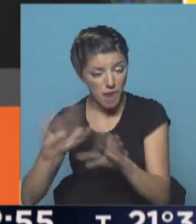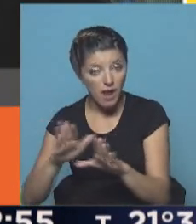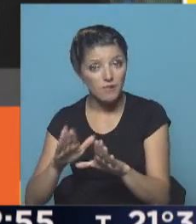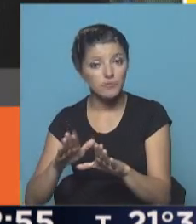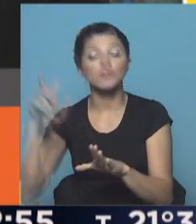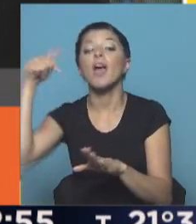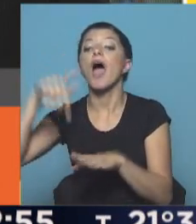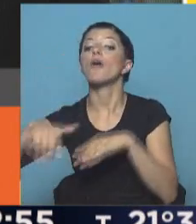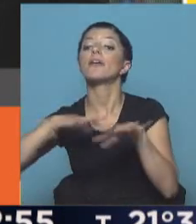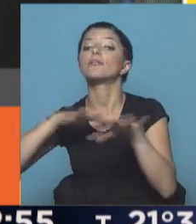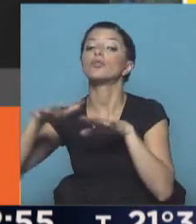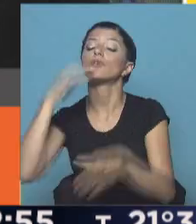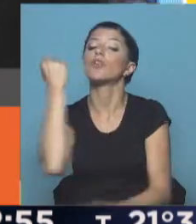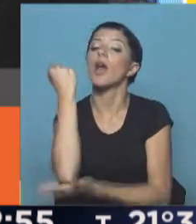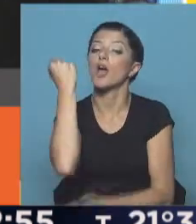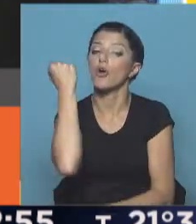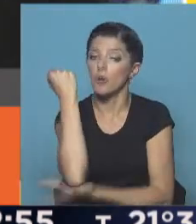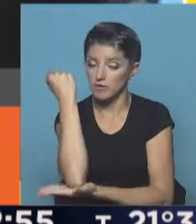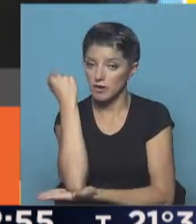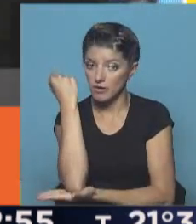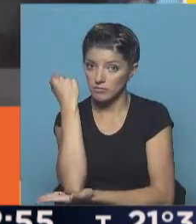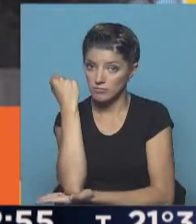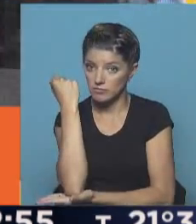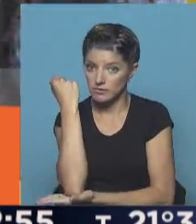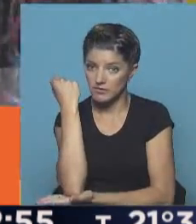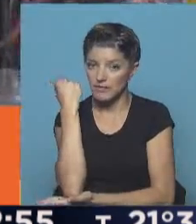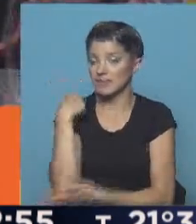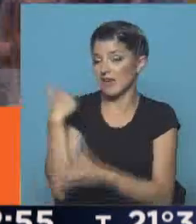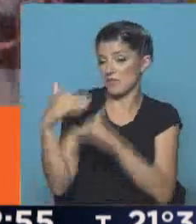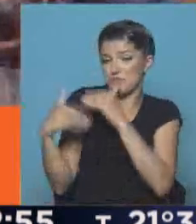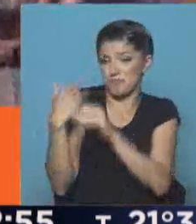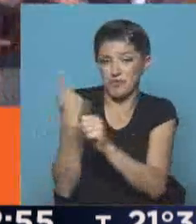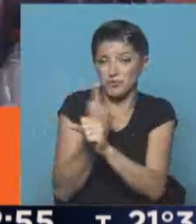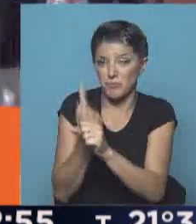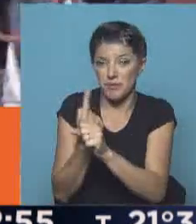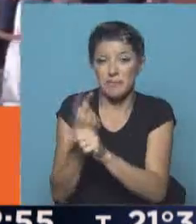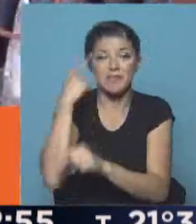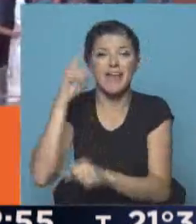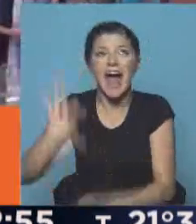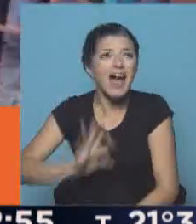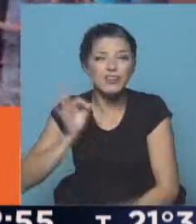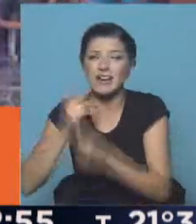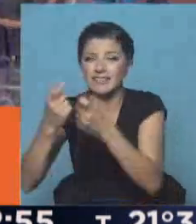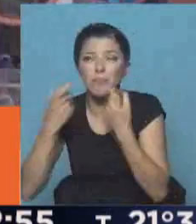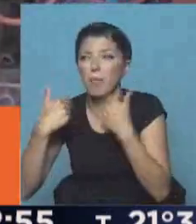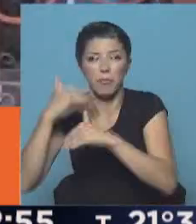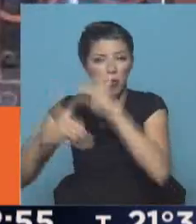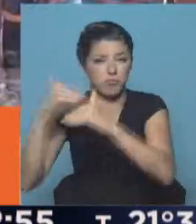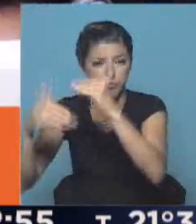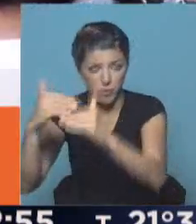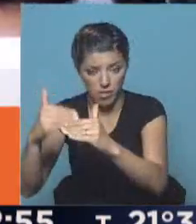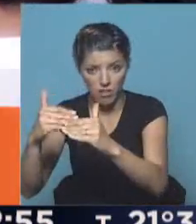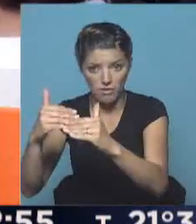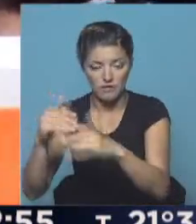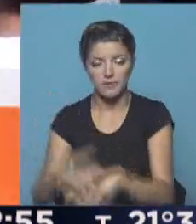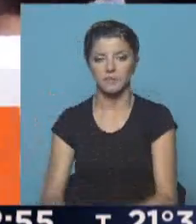situación económica de cuya recuperación es imposible siquiera pensar cuánto nos va a tomar. Y esto,